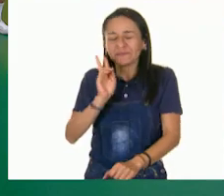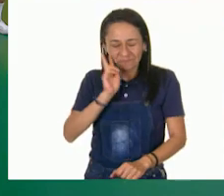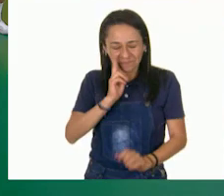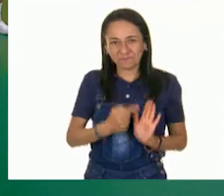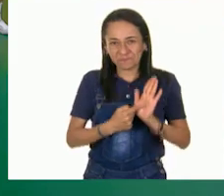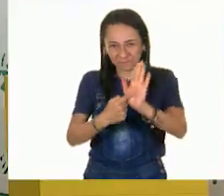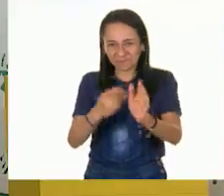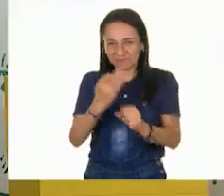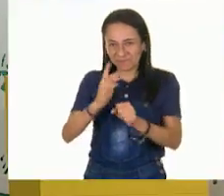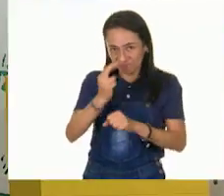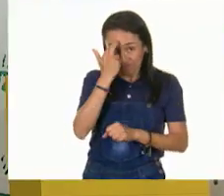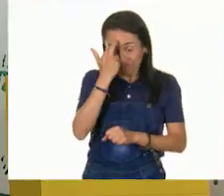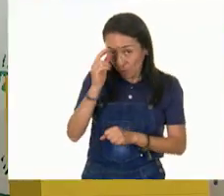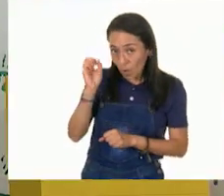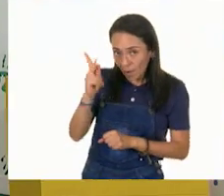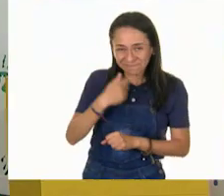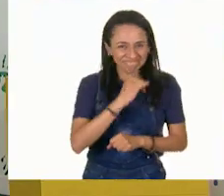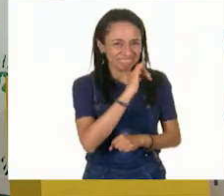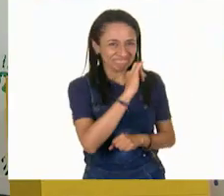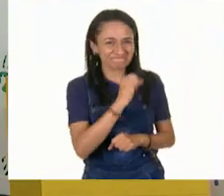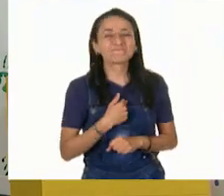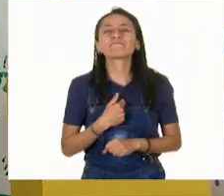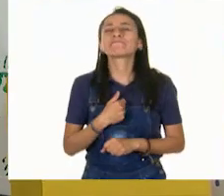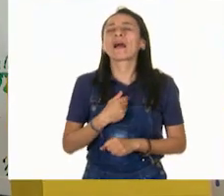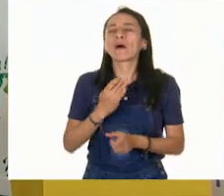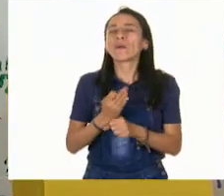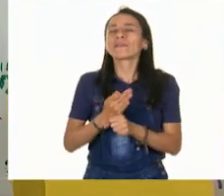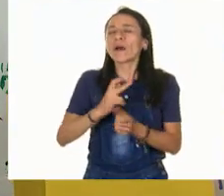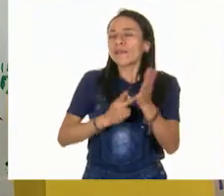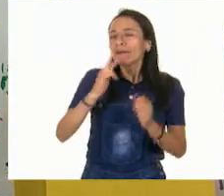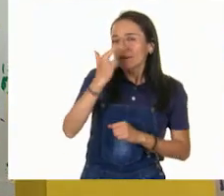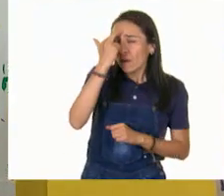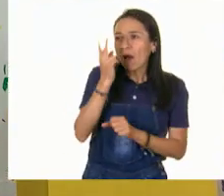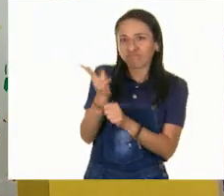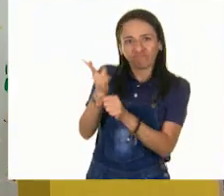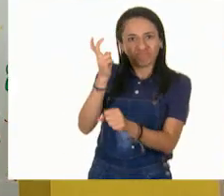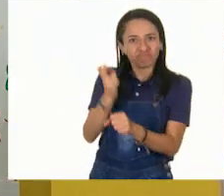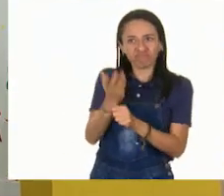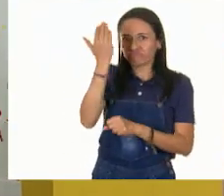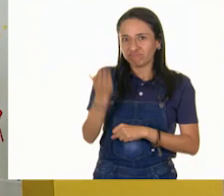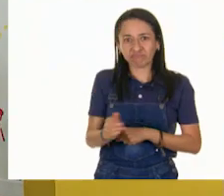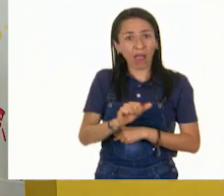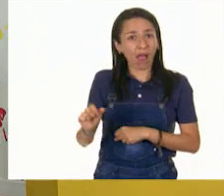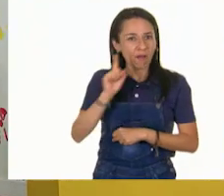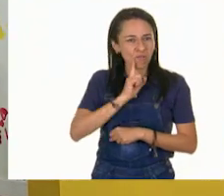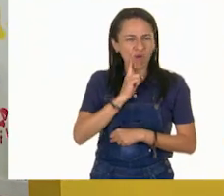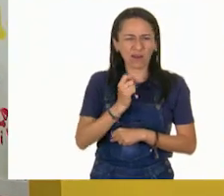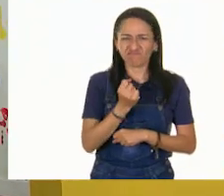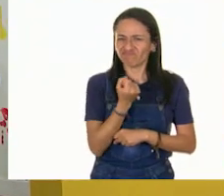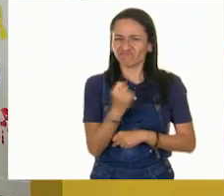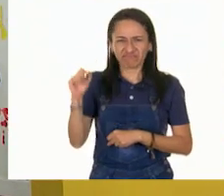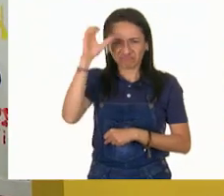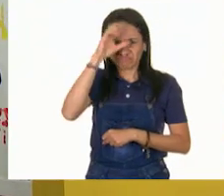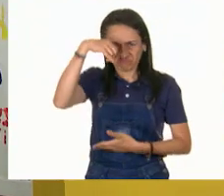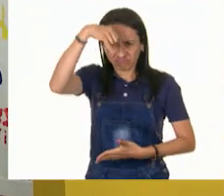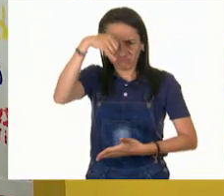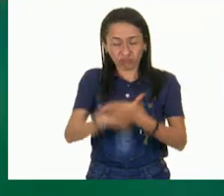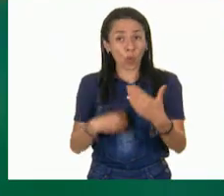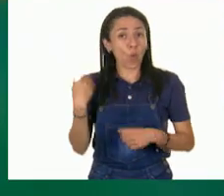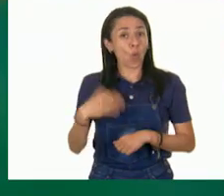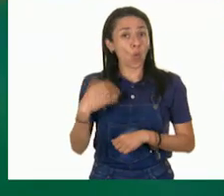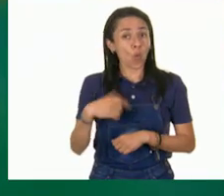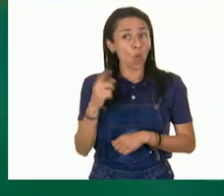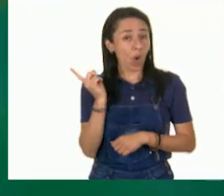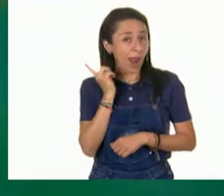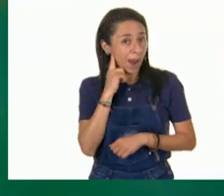pequeño repaso, invité a una famosa científica. Ah, sí. Ella nos va a ayudar a hacer un experimento con